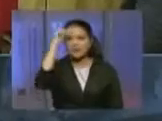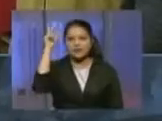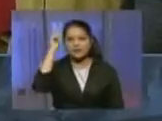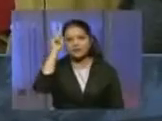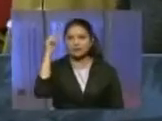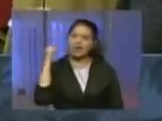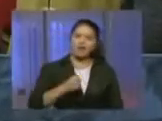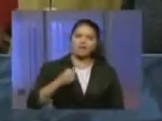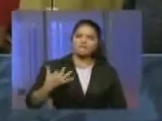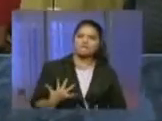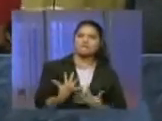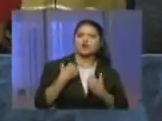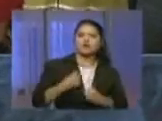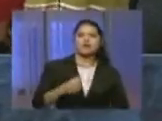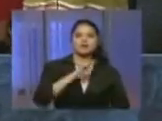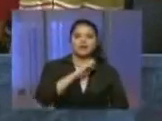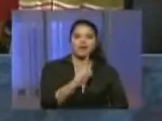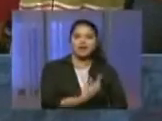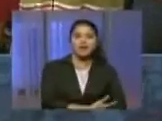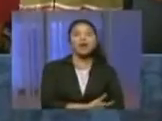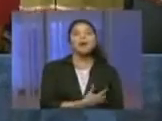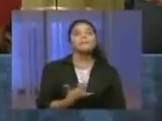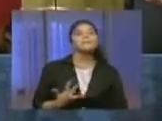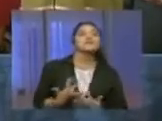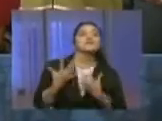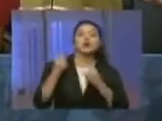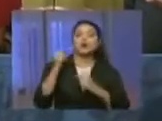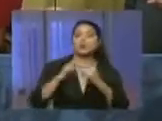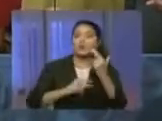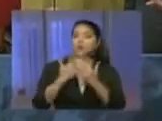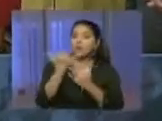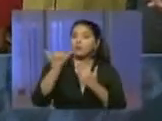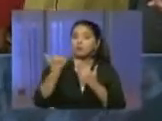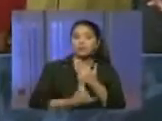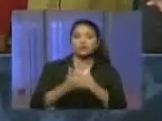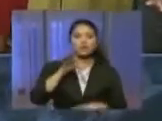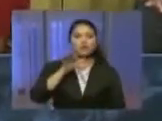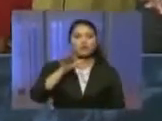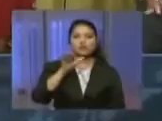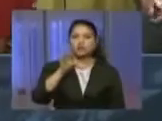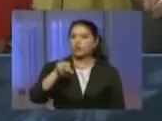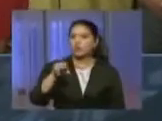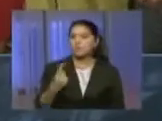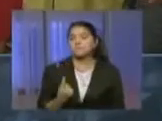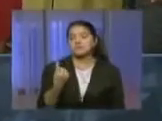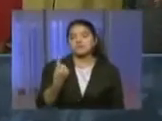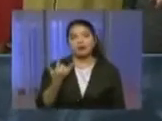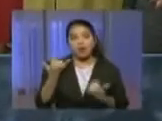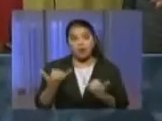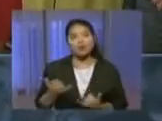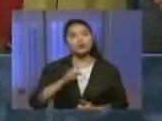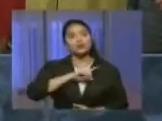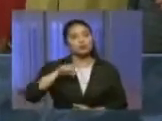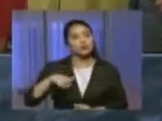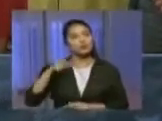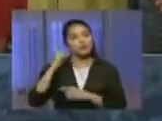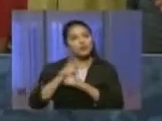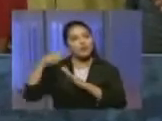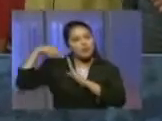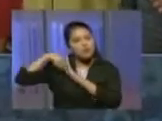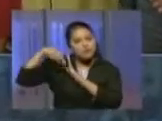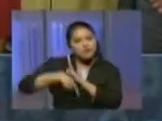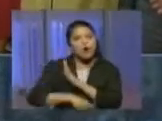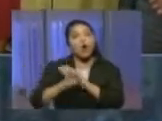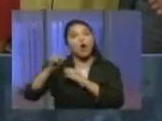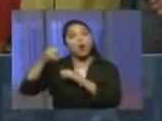India para levantar su proyecto de futuro nunca antes así que nosotros tenemos que ir a la profundidad Jorge